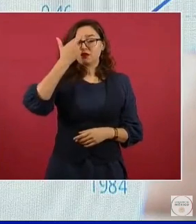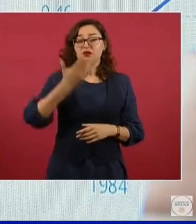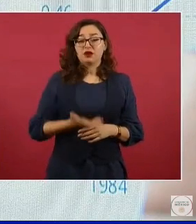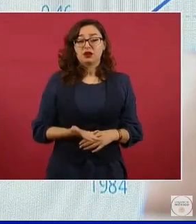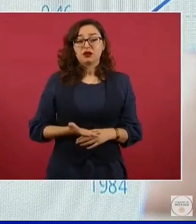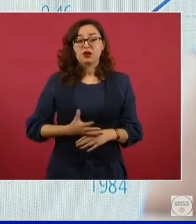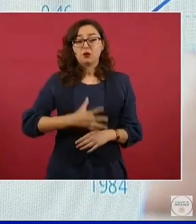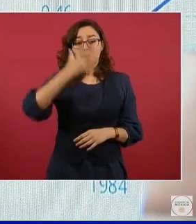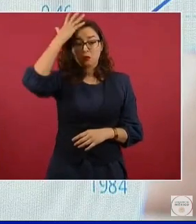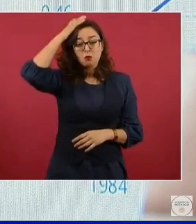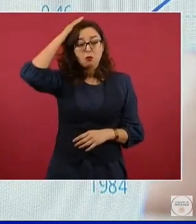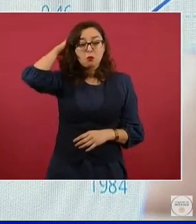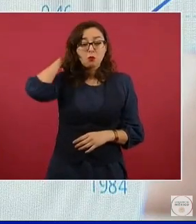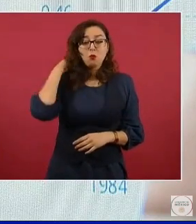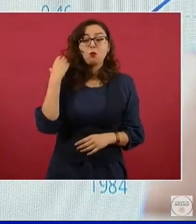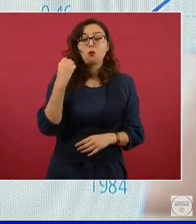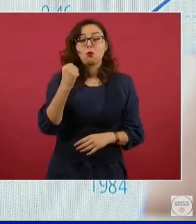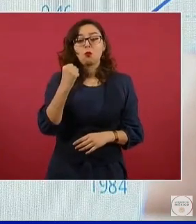la opulencia.